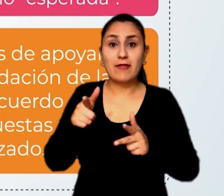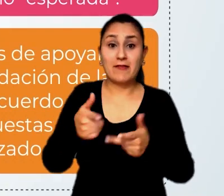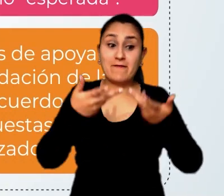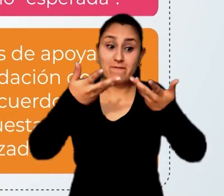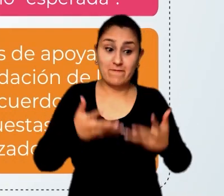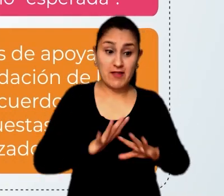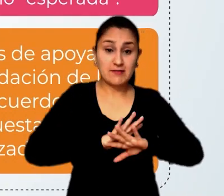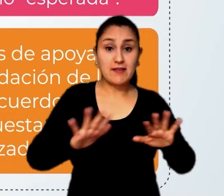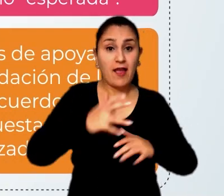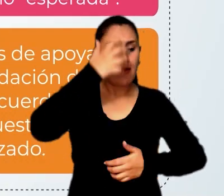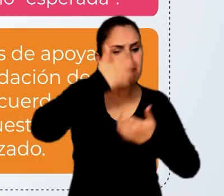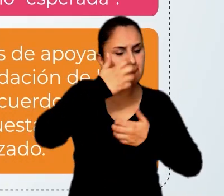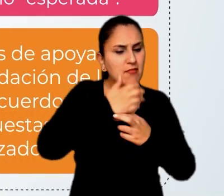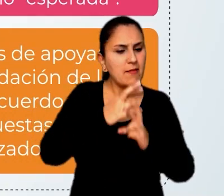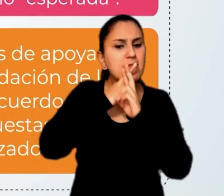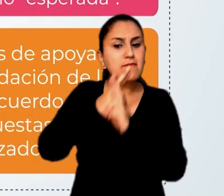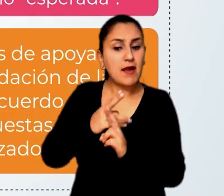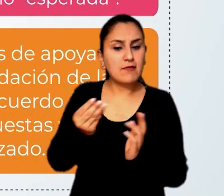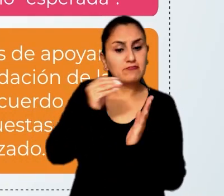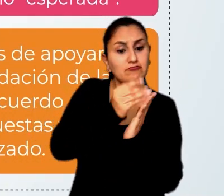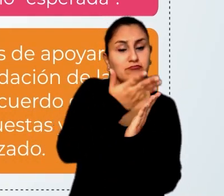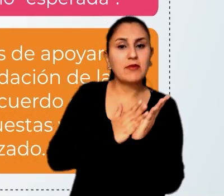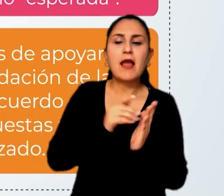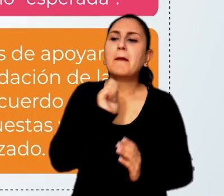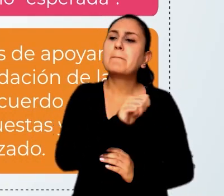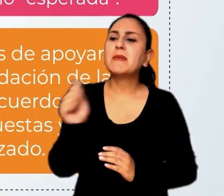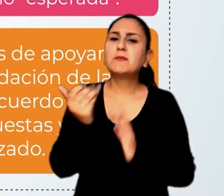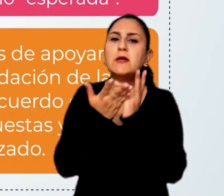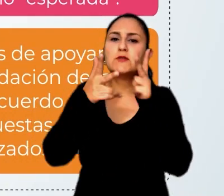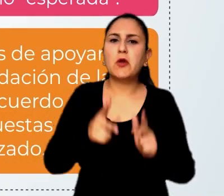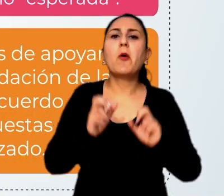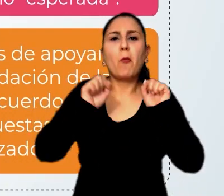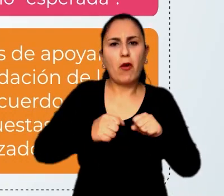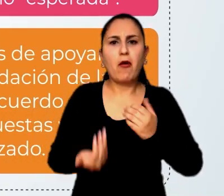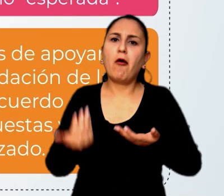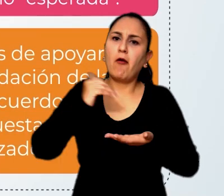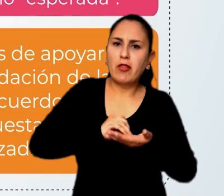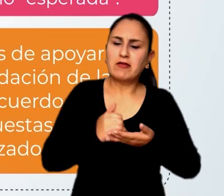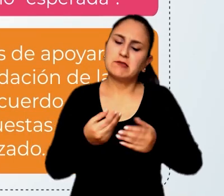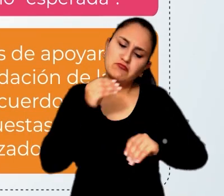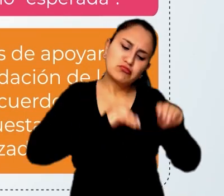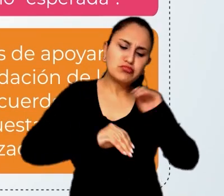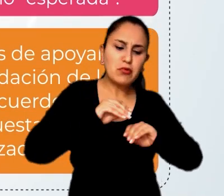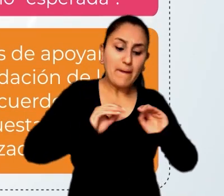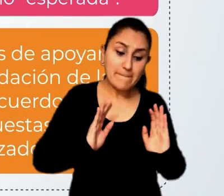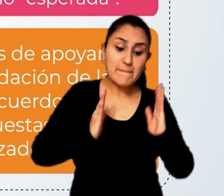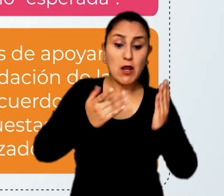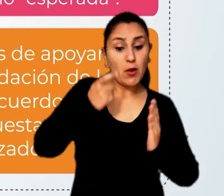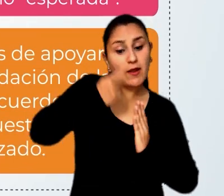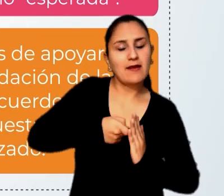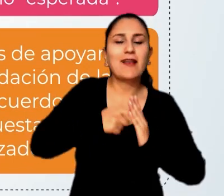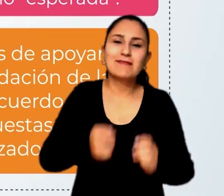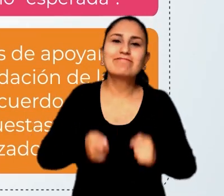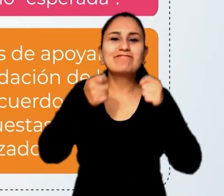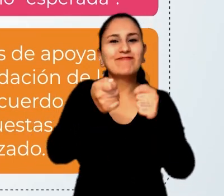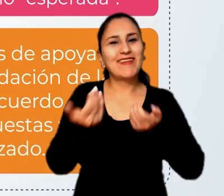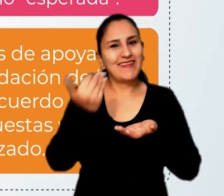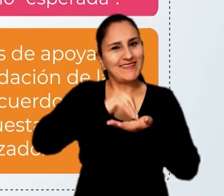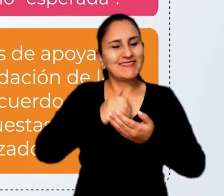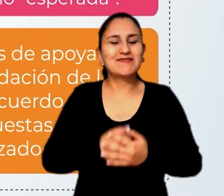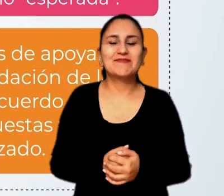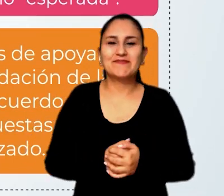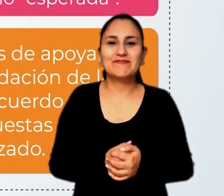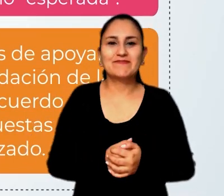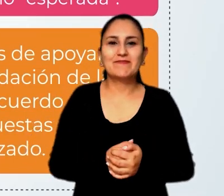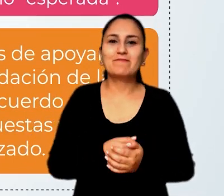valoración de las respuestas los estudiantes tengan la posibilidad de mejorar y volver a entregar su trabajo establezca un